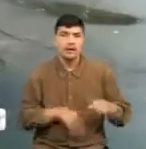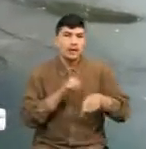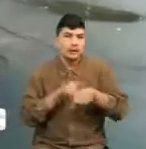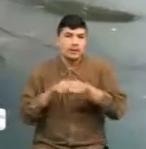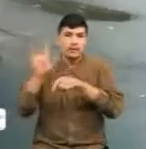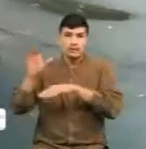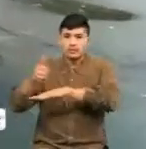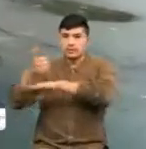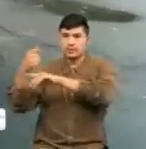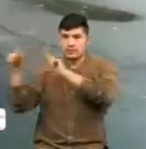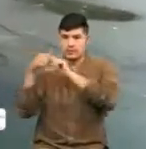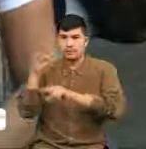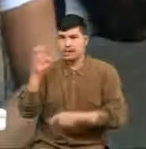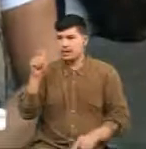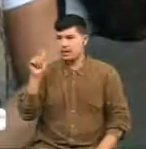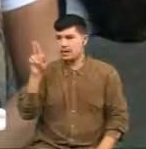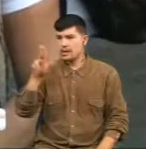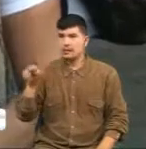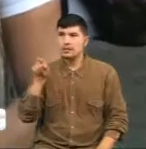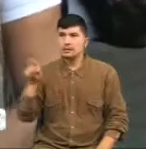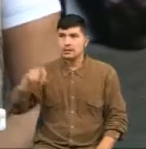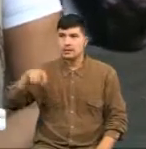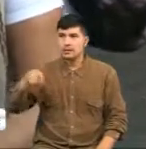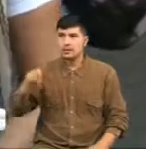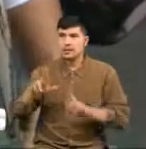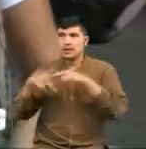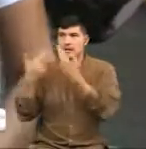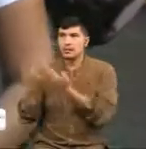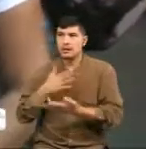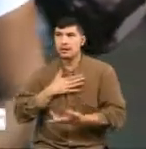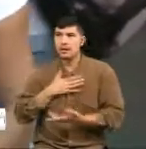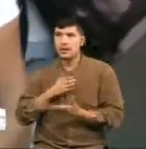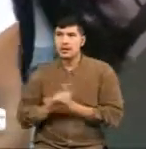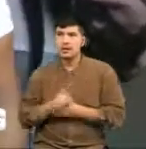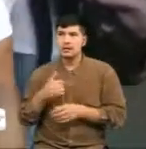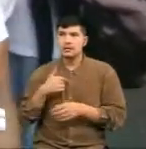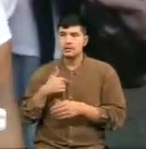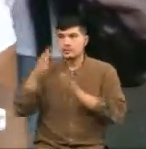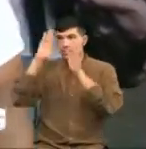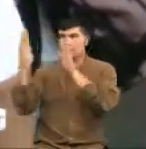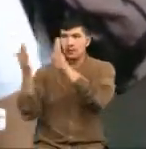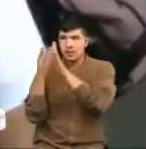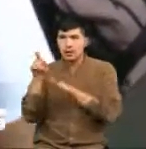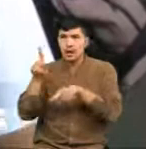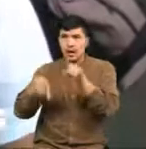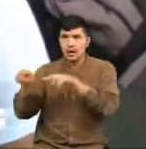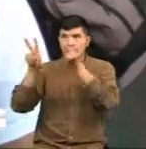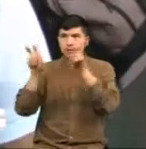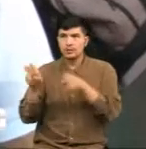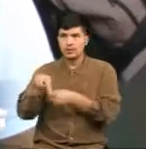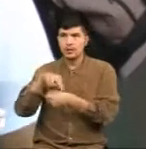de la directora Beatriz Fiallo, que necesita reunirse conmigo. Voy a atenderla, voy a hablar con ella, algunos temas